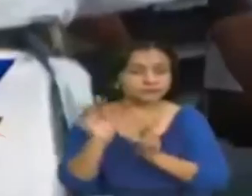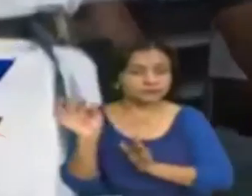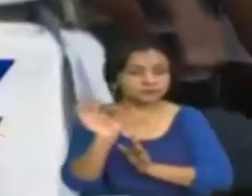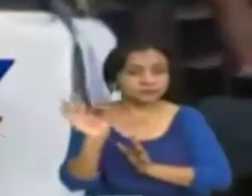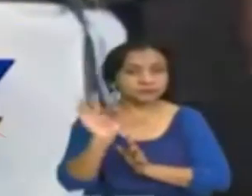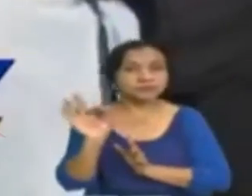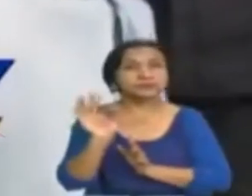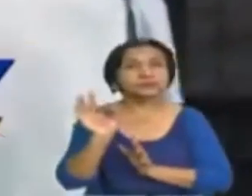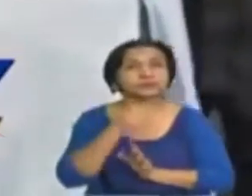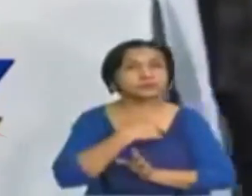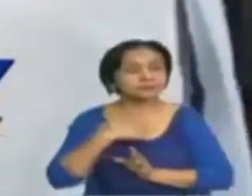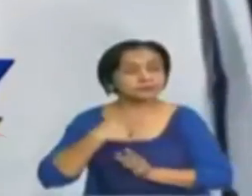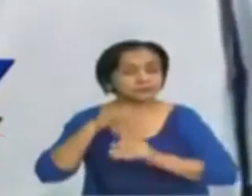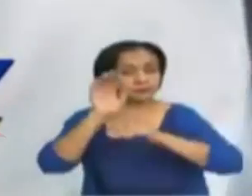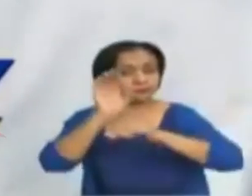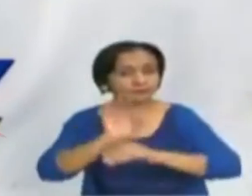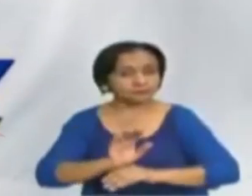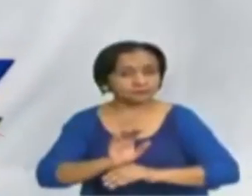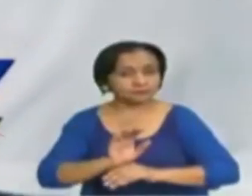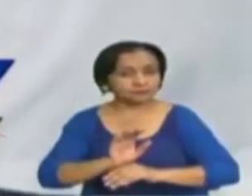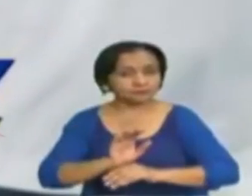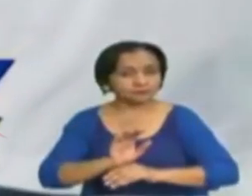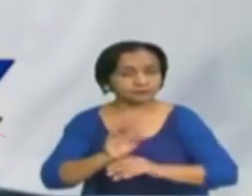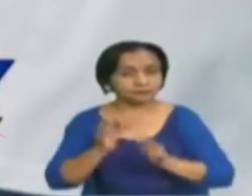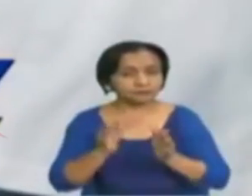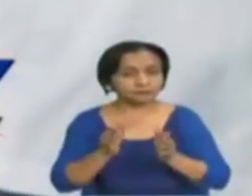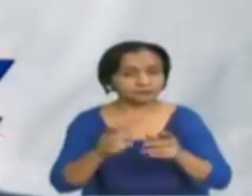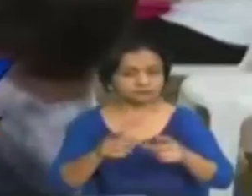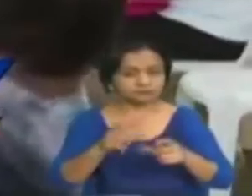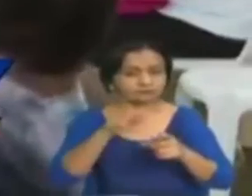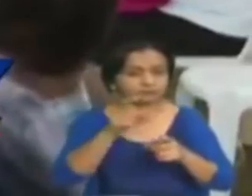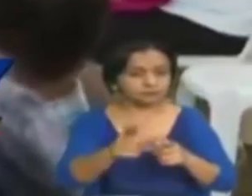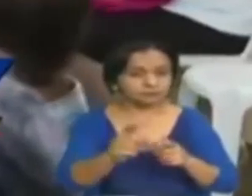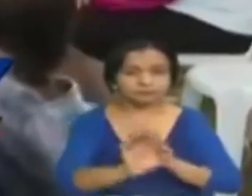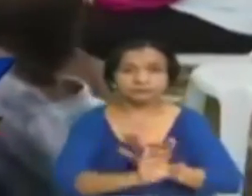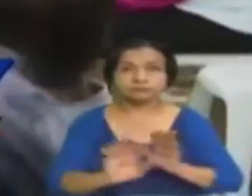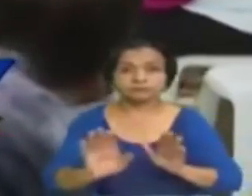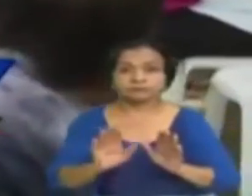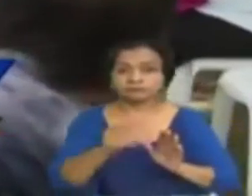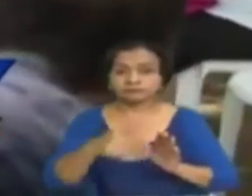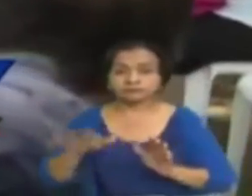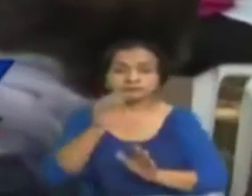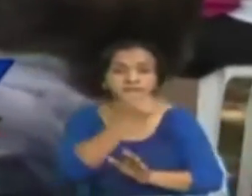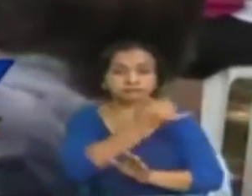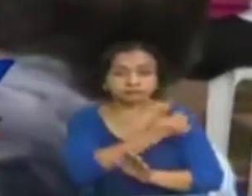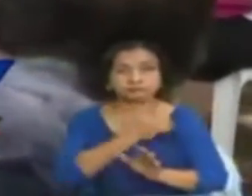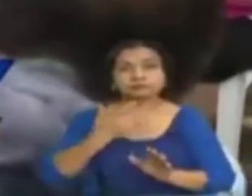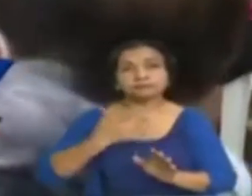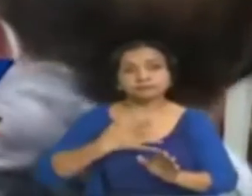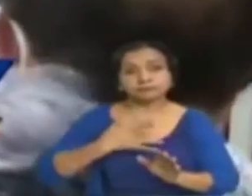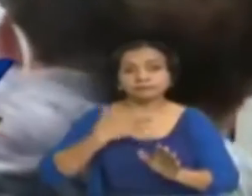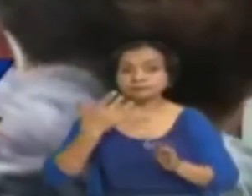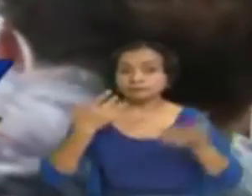Ante el incremento de casos de COVID-19 en el país, el gobierno ha reconocido que la vacuna contra el COVID-19 no es suficiente para